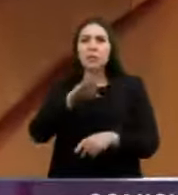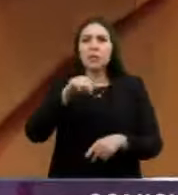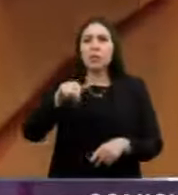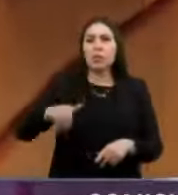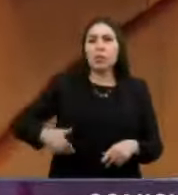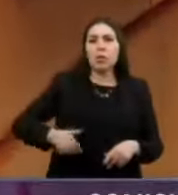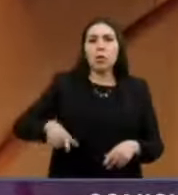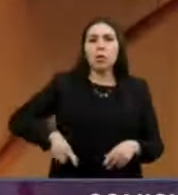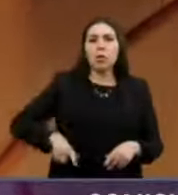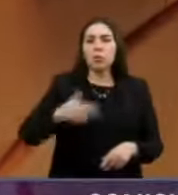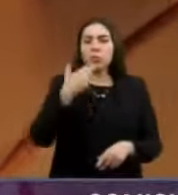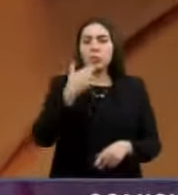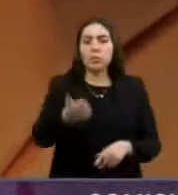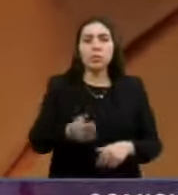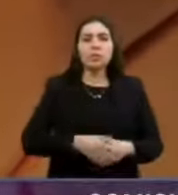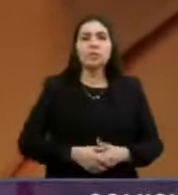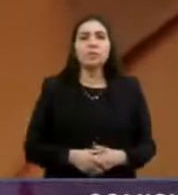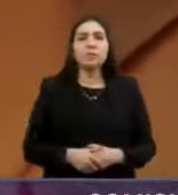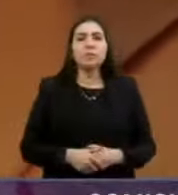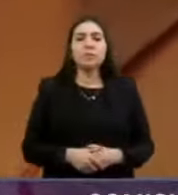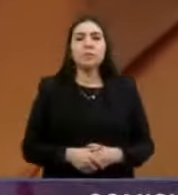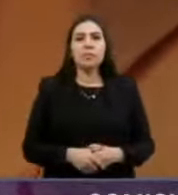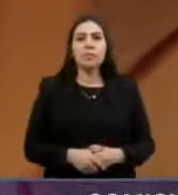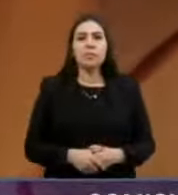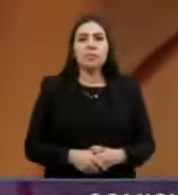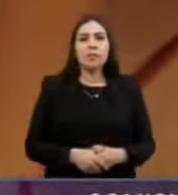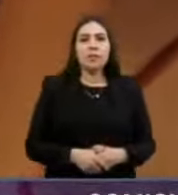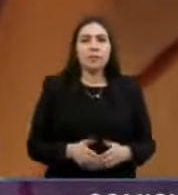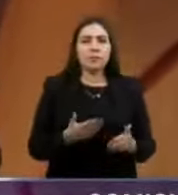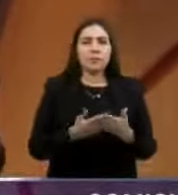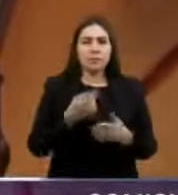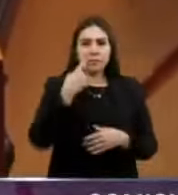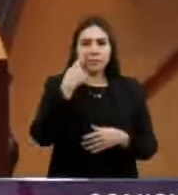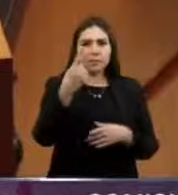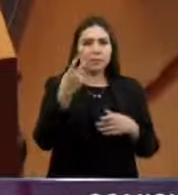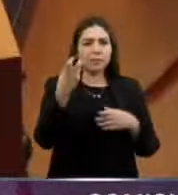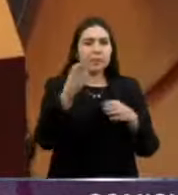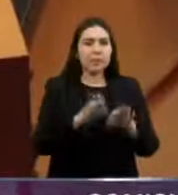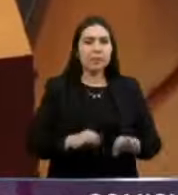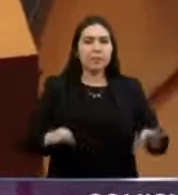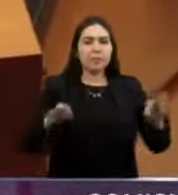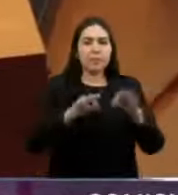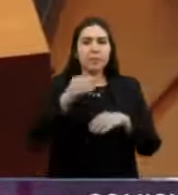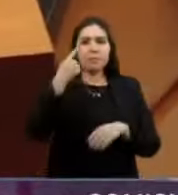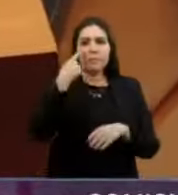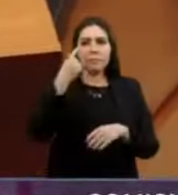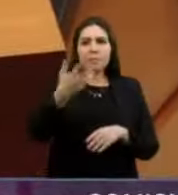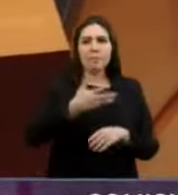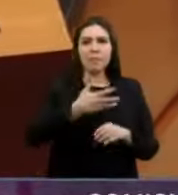Miren, esto es muy elemental. Aquí está una gráfica para que